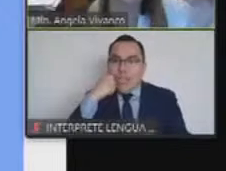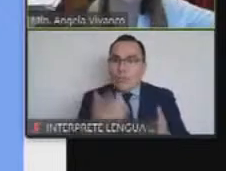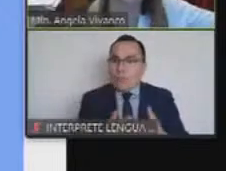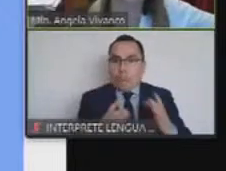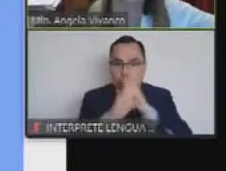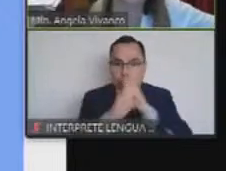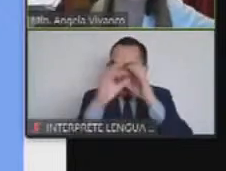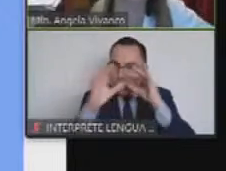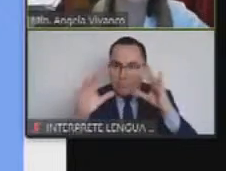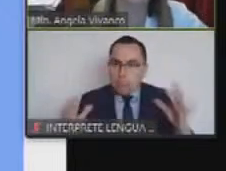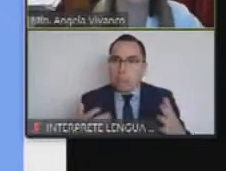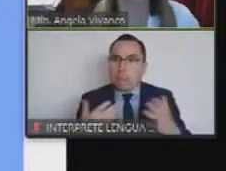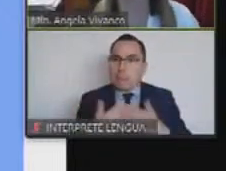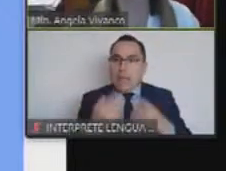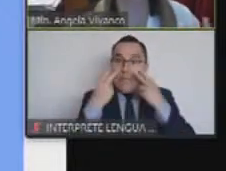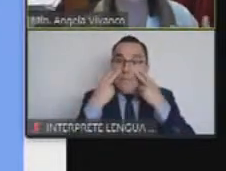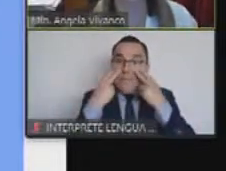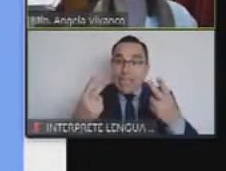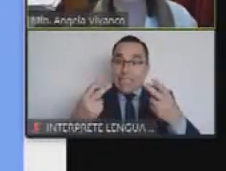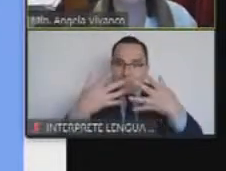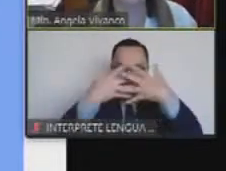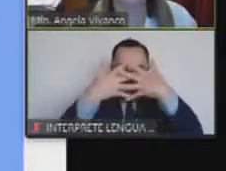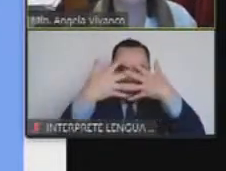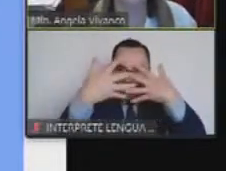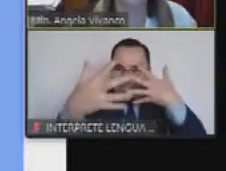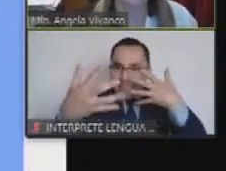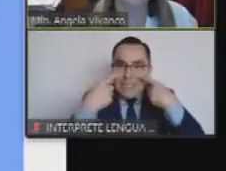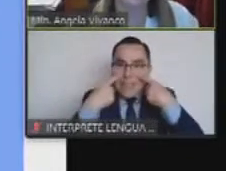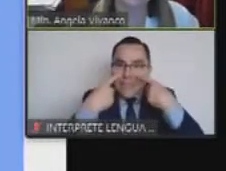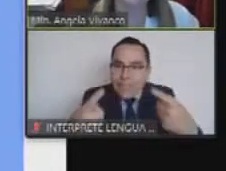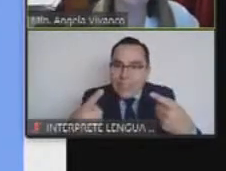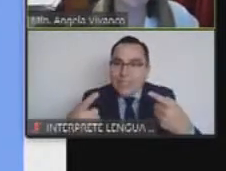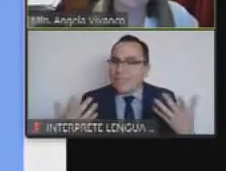transparencia, aquello que permite ver a través, tiene que ver justamente con